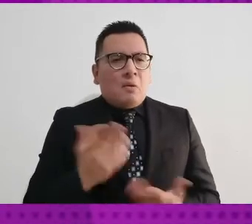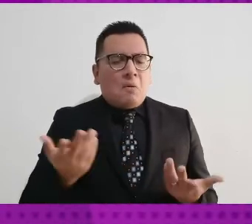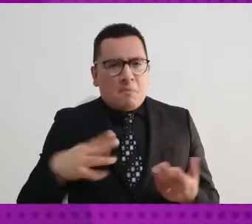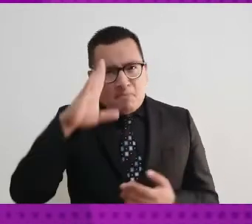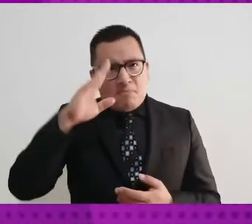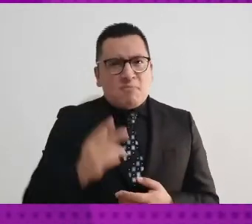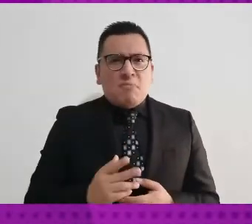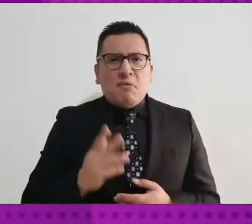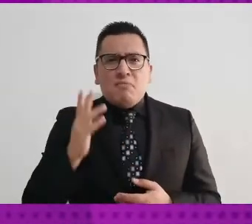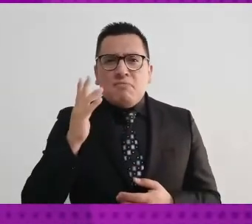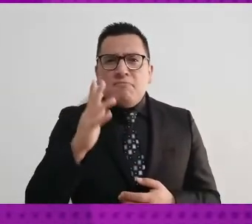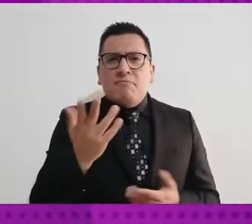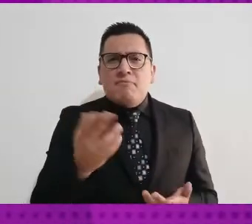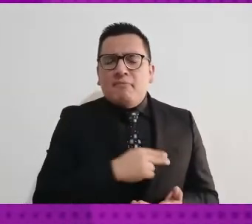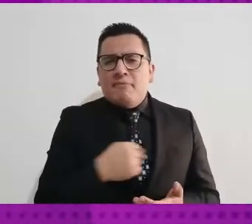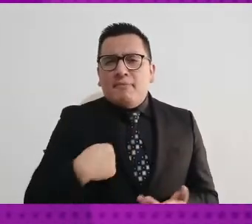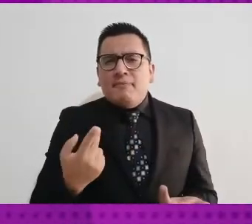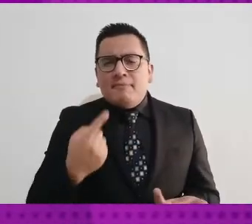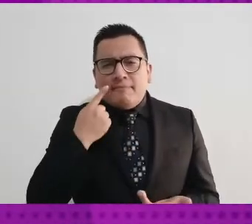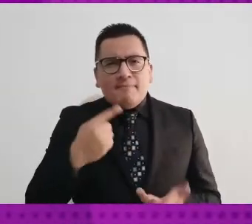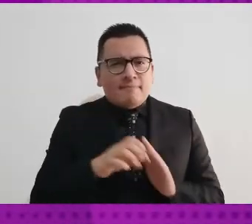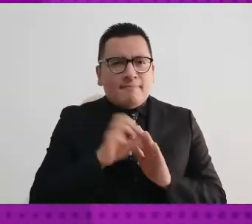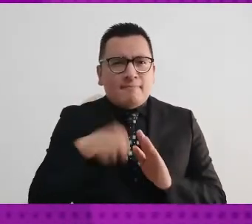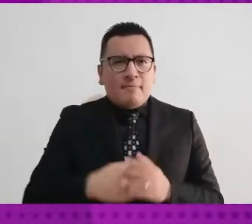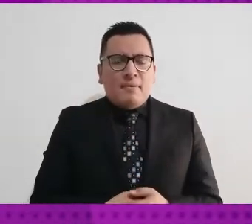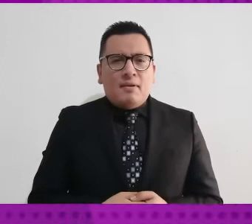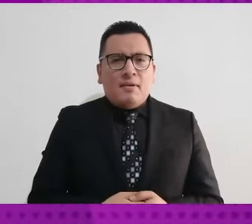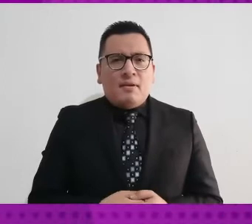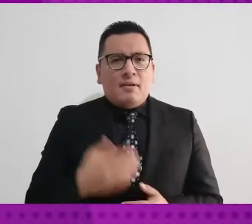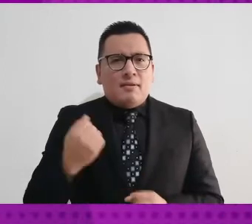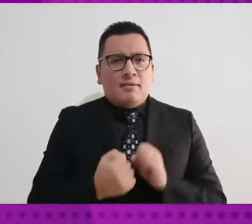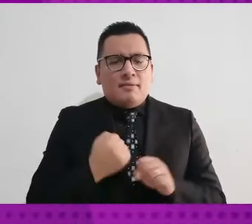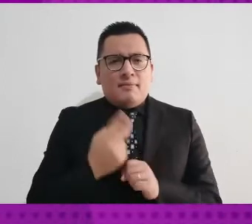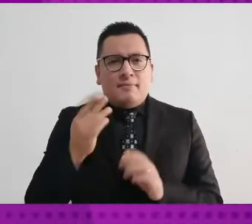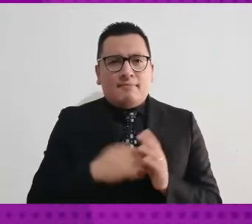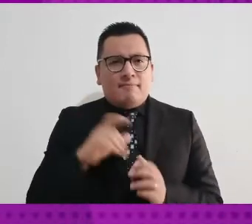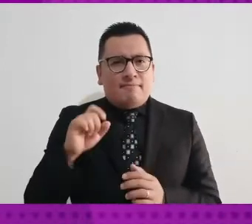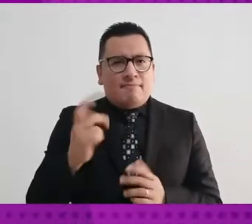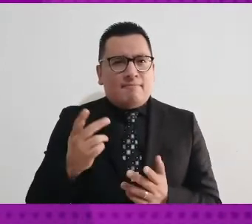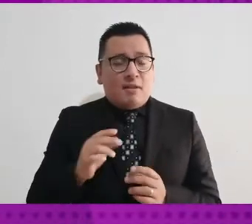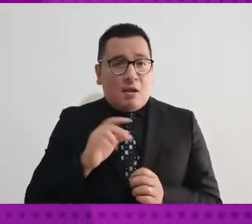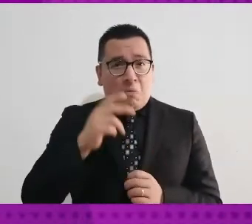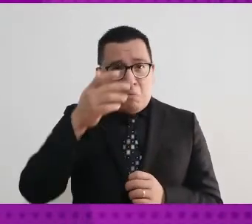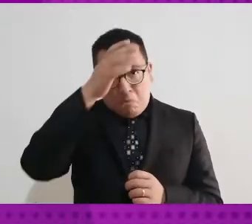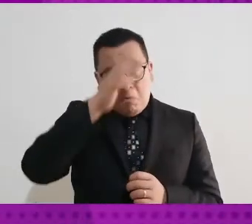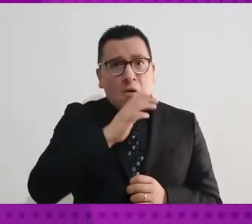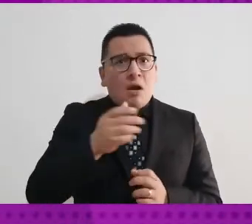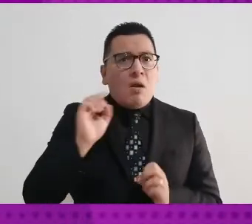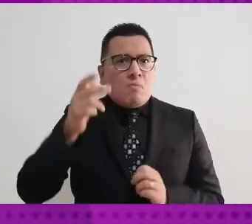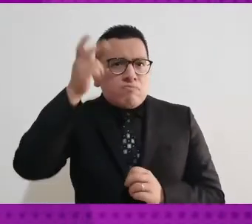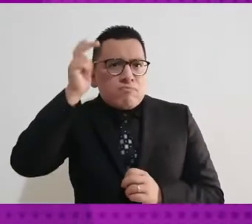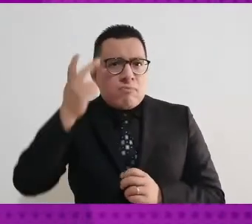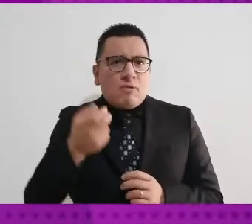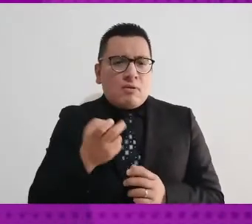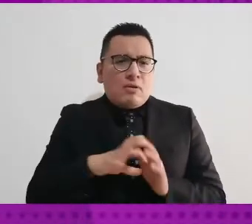nosotros a la distancia de estas elecciones? Por ejemplo, las del 20 que ocurrieron en Coahuila y en Hidalgo. Y comentábamos ahí, sin duda,